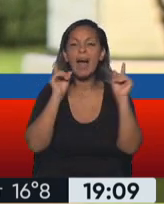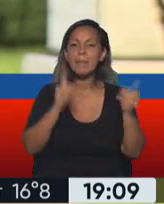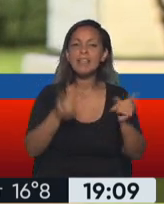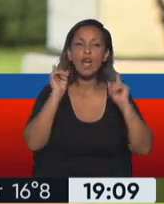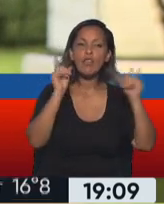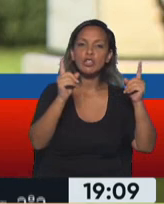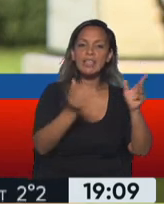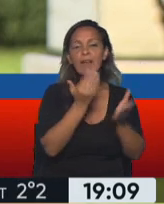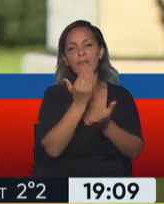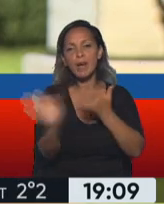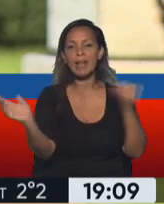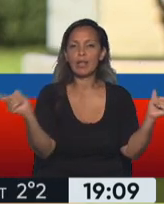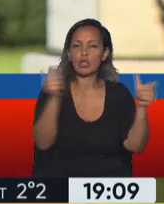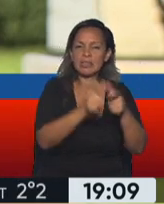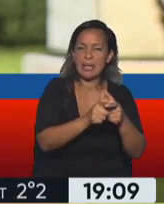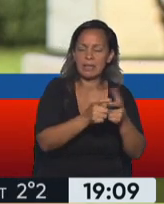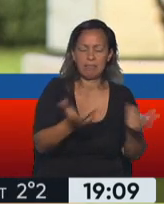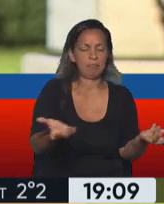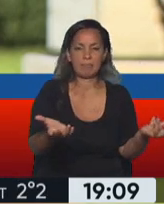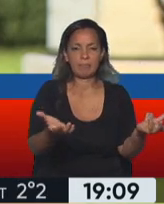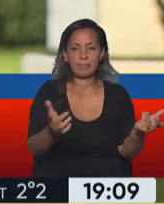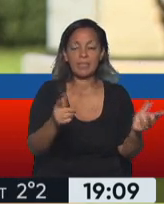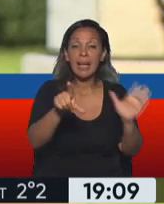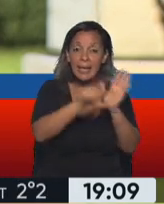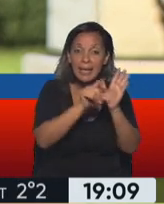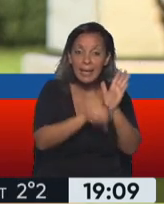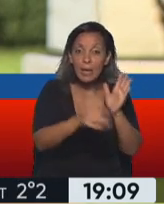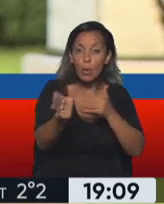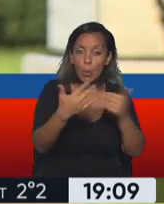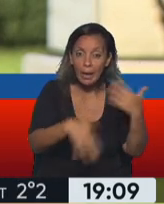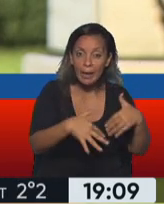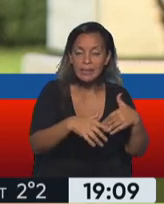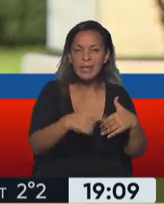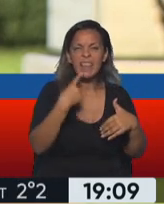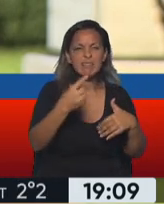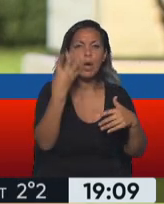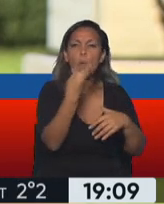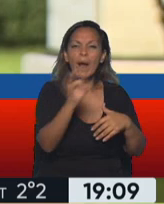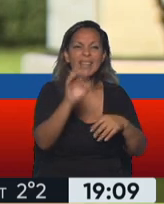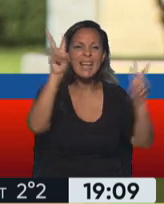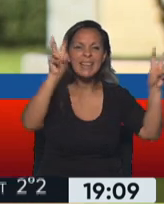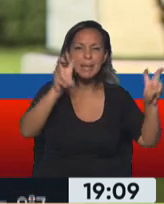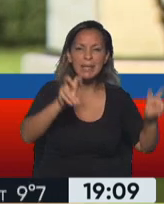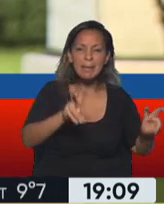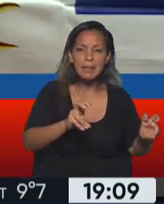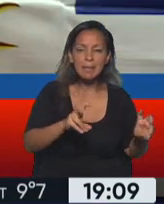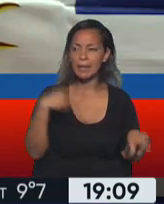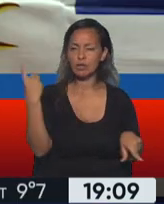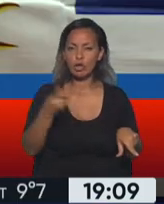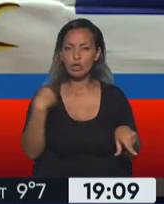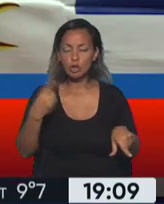consejos desconcentrados. La ley de urgente consideración trataba más de 40 temáticas y nosotros estamos